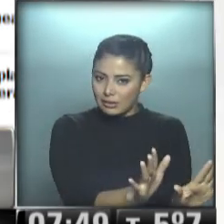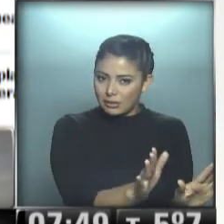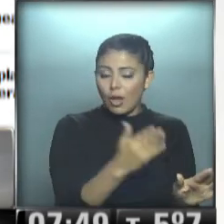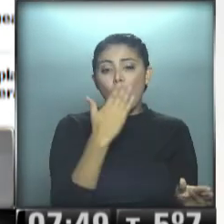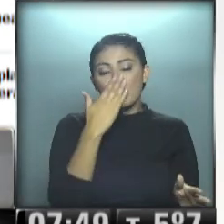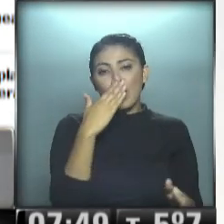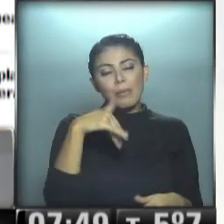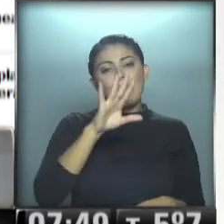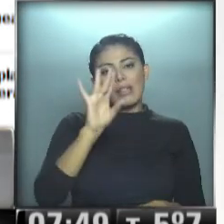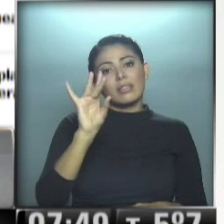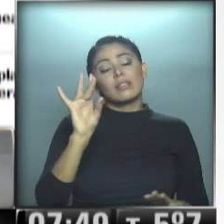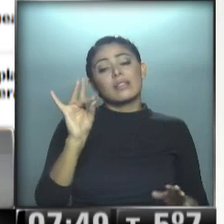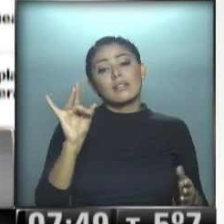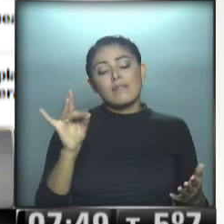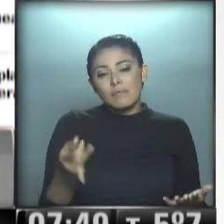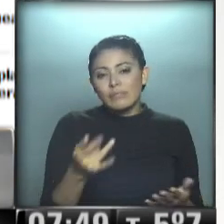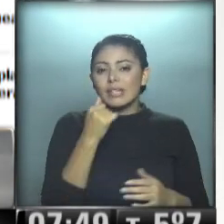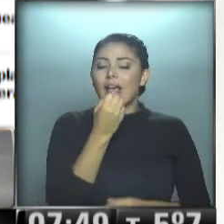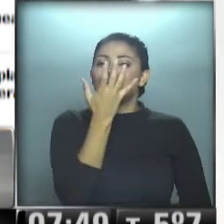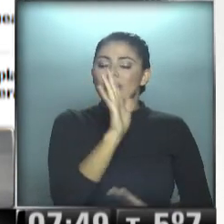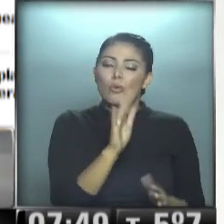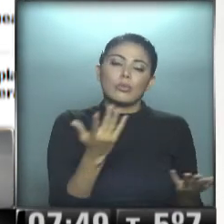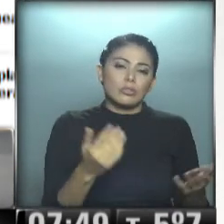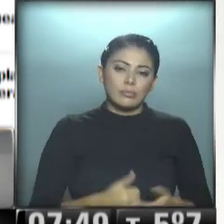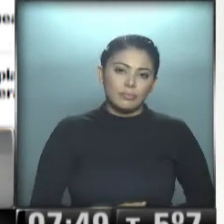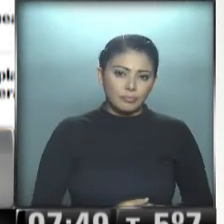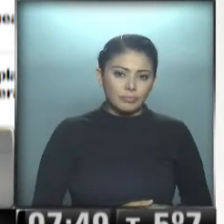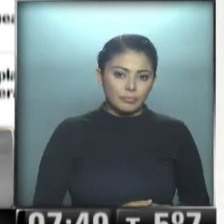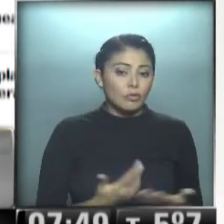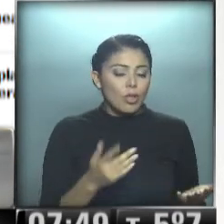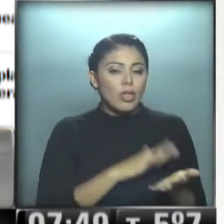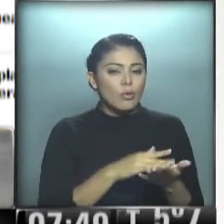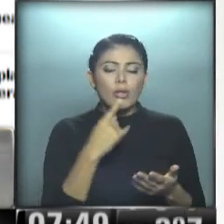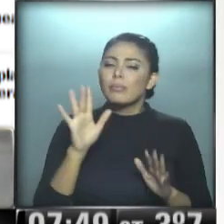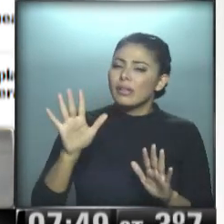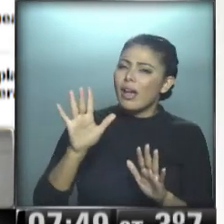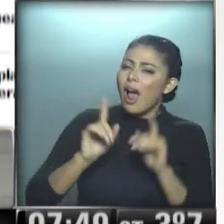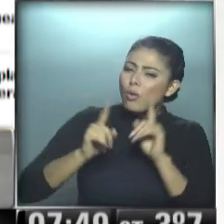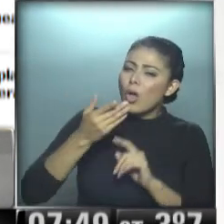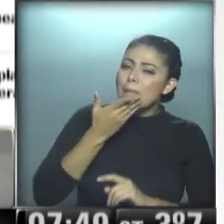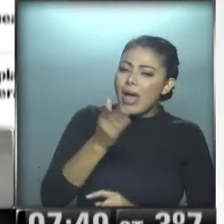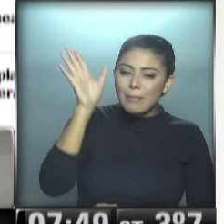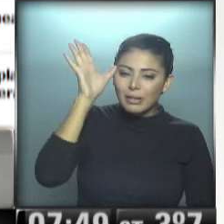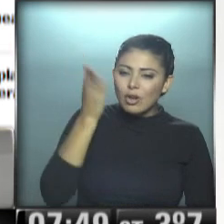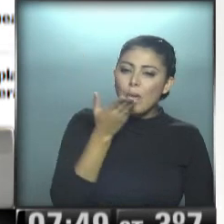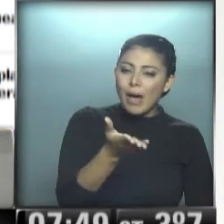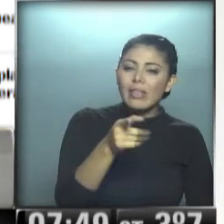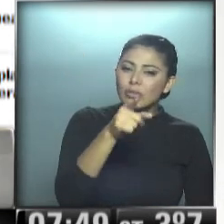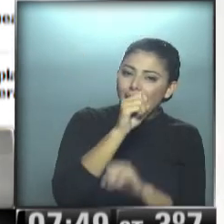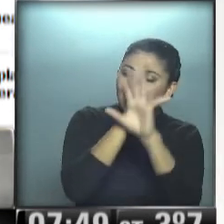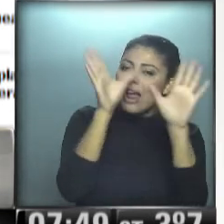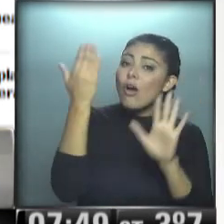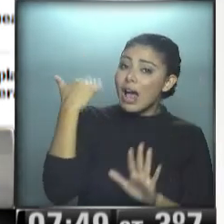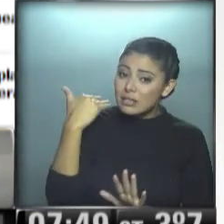complicó un poquito la expresión, así que vuelvo a decir. ¿Alguien le pidió desde el Vaticano esa aclaración